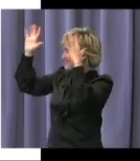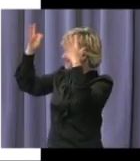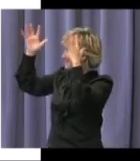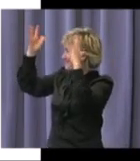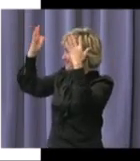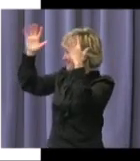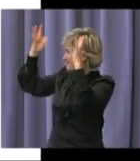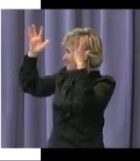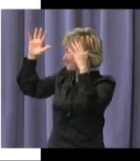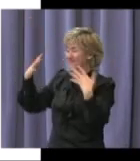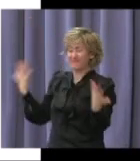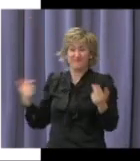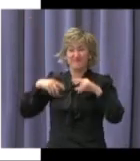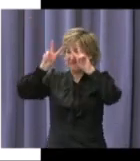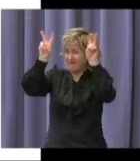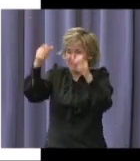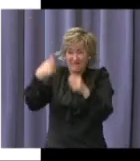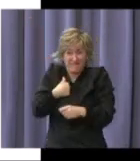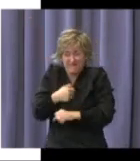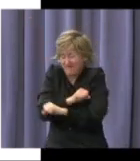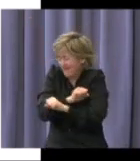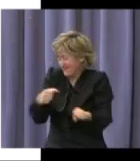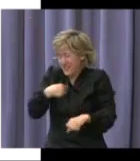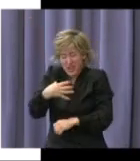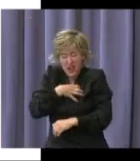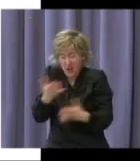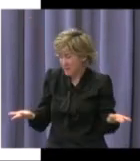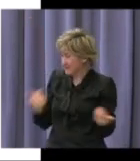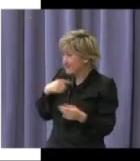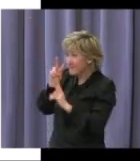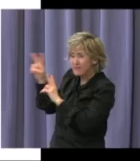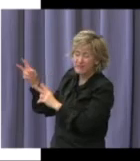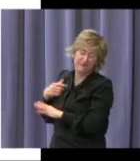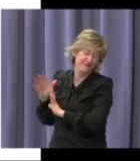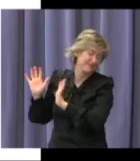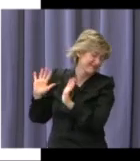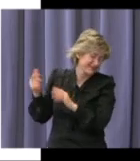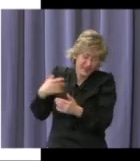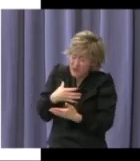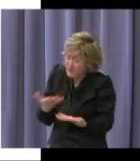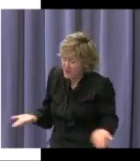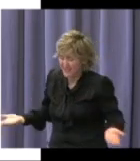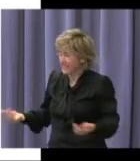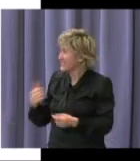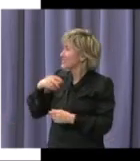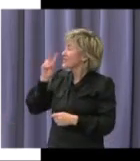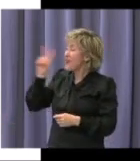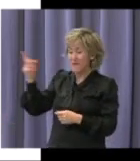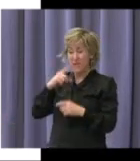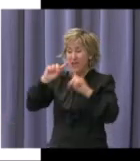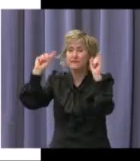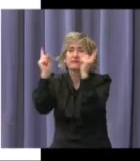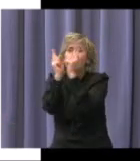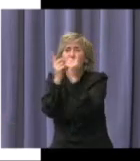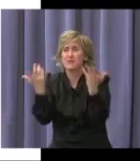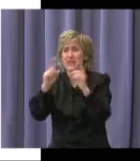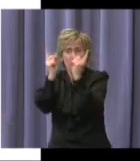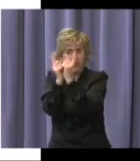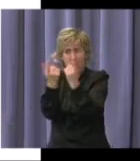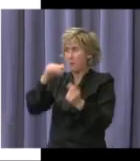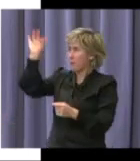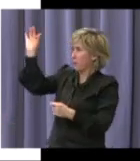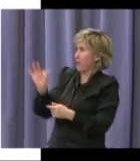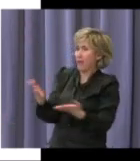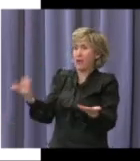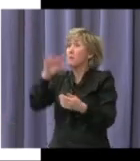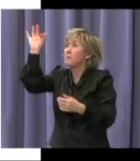sea, yo con el titular no puedo. Con el titular no puedo porque el titular no es ya solo que tú me estés utilizando un diminutivo, es que me lleva a la película y la película